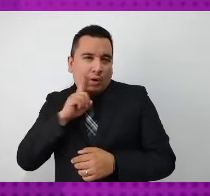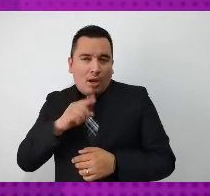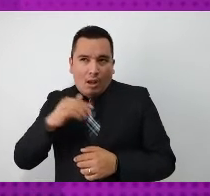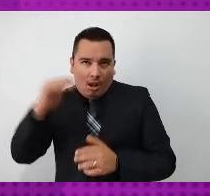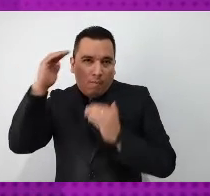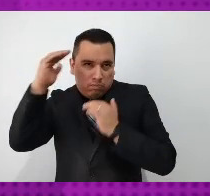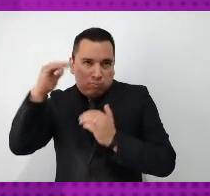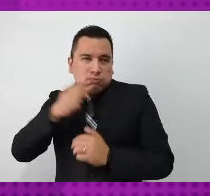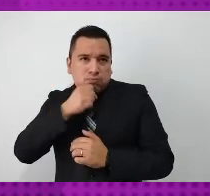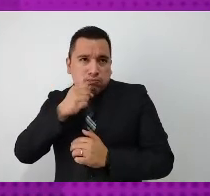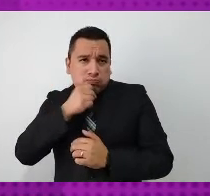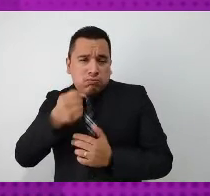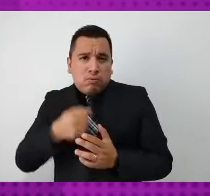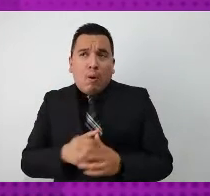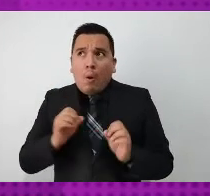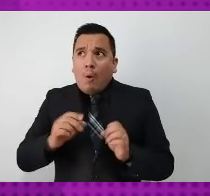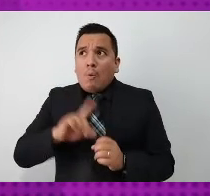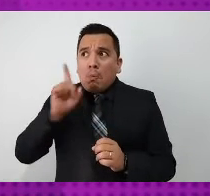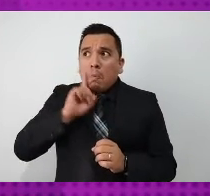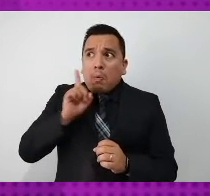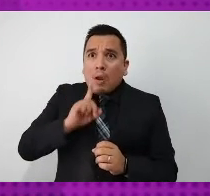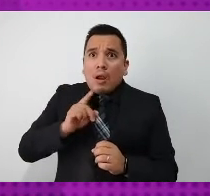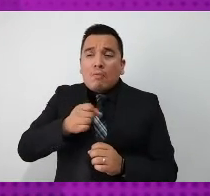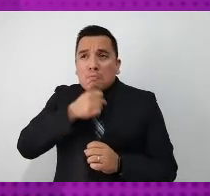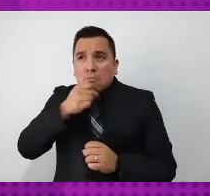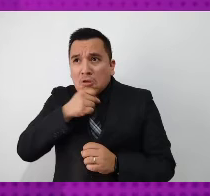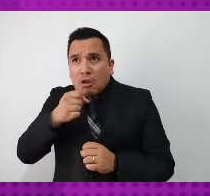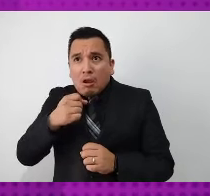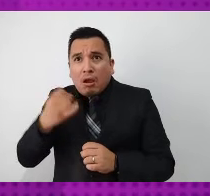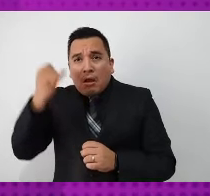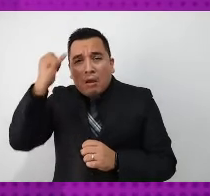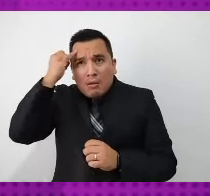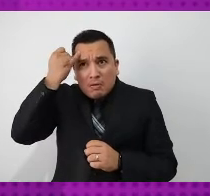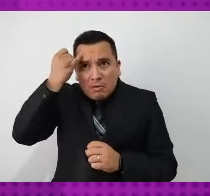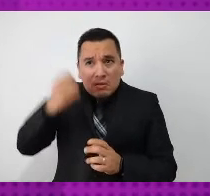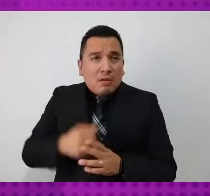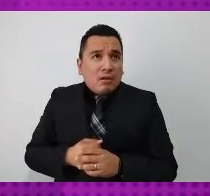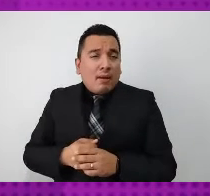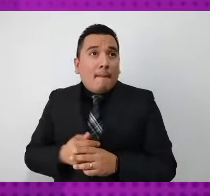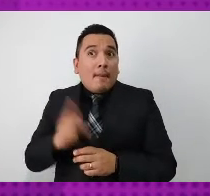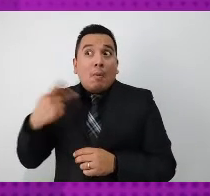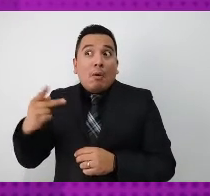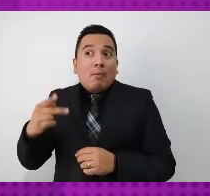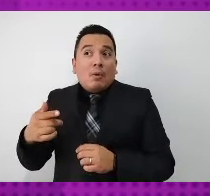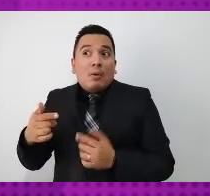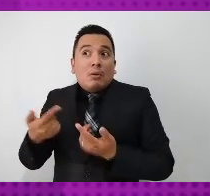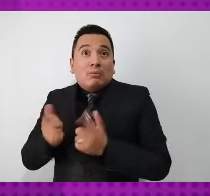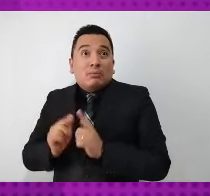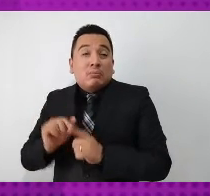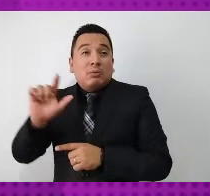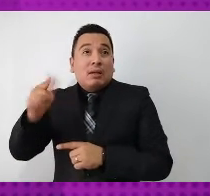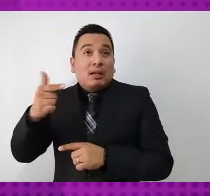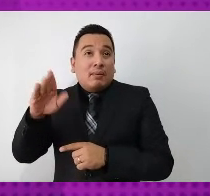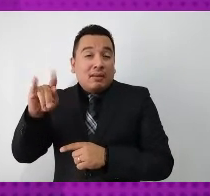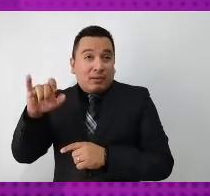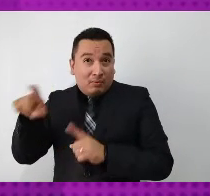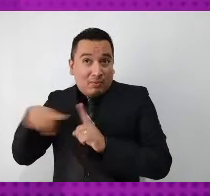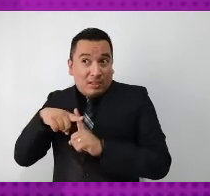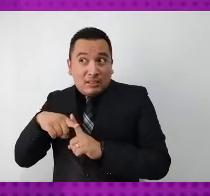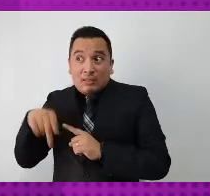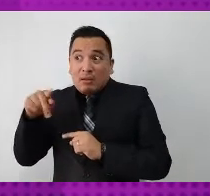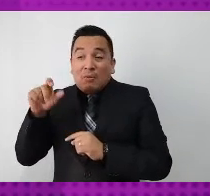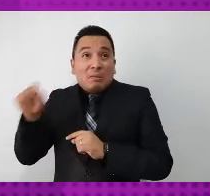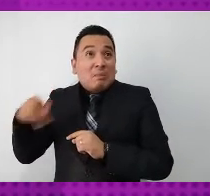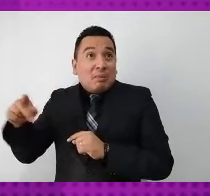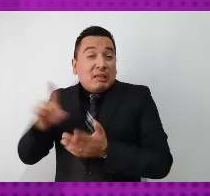mujer indígena pero además este es de la diversidad sexual pero además este discapacitada o